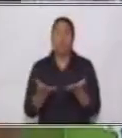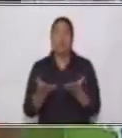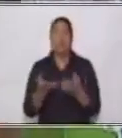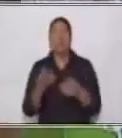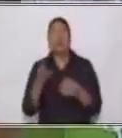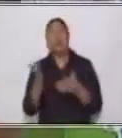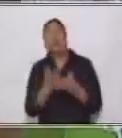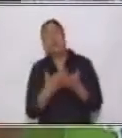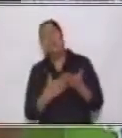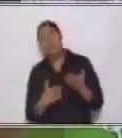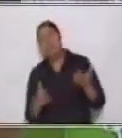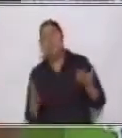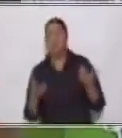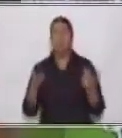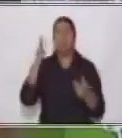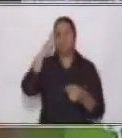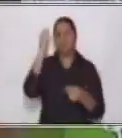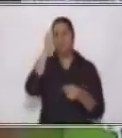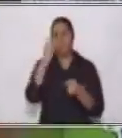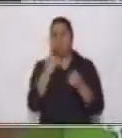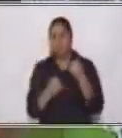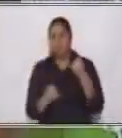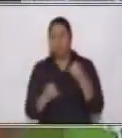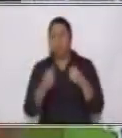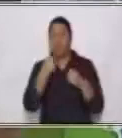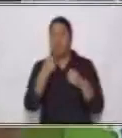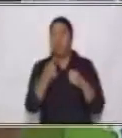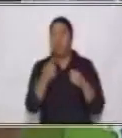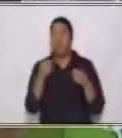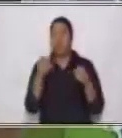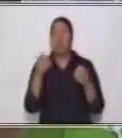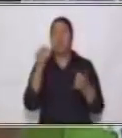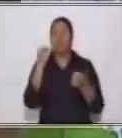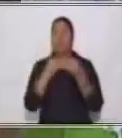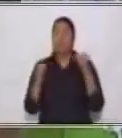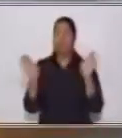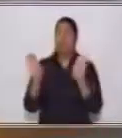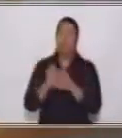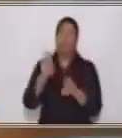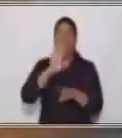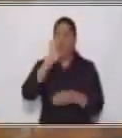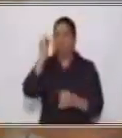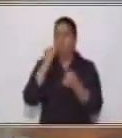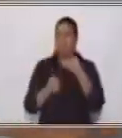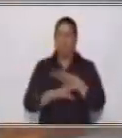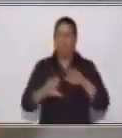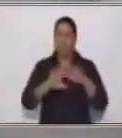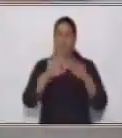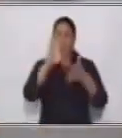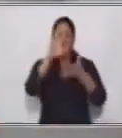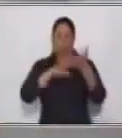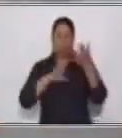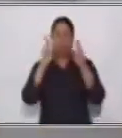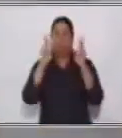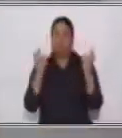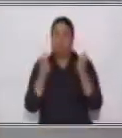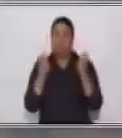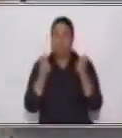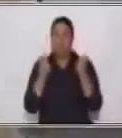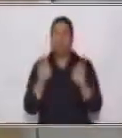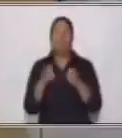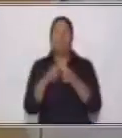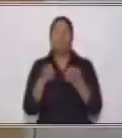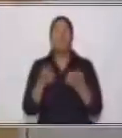que dejar cerrado el tema, como te das cuenta, si su objetivo es crear aprendizaje y pensamiento, lo que nos lleva